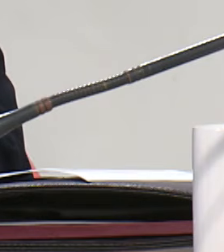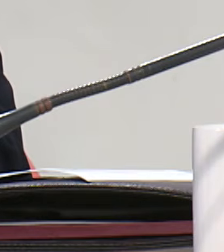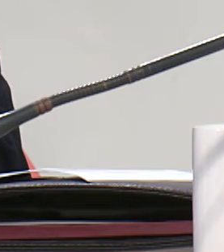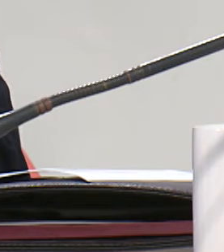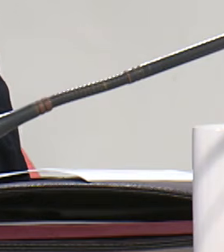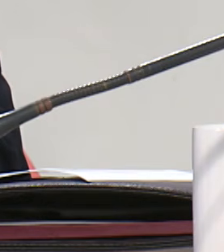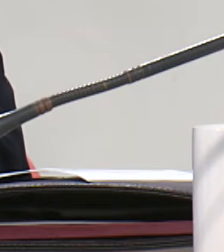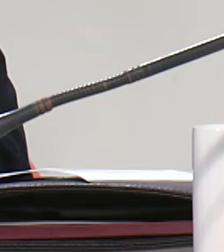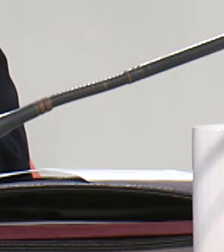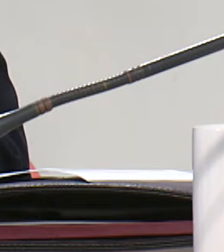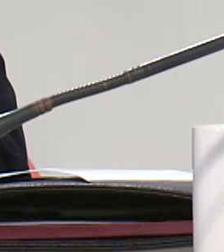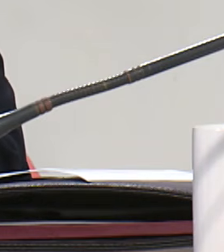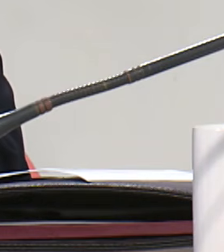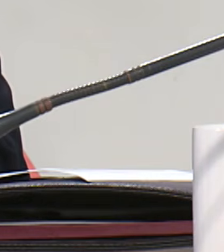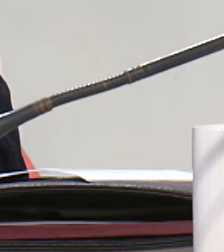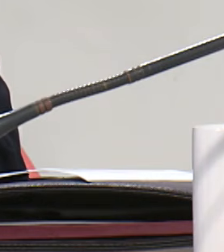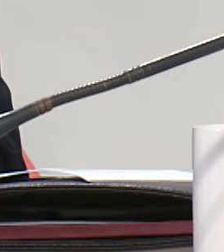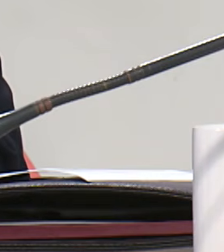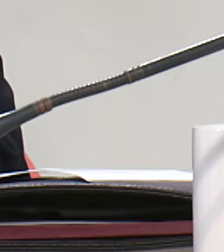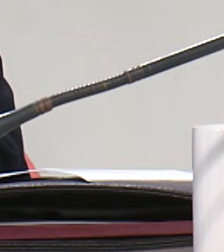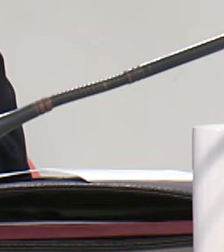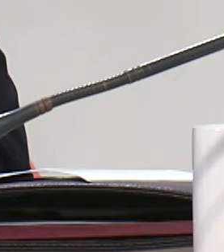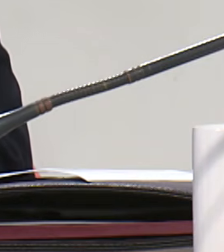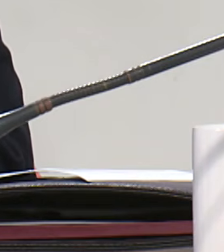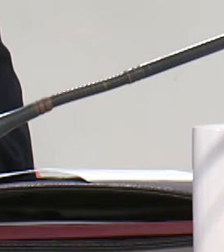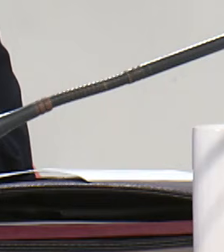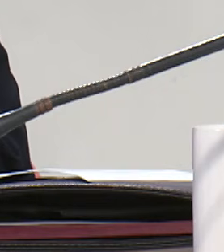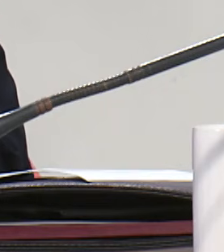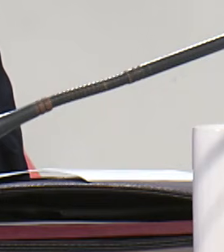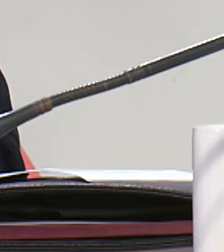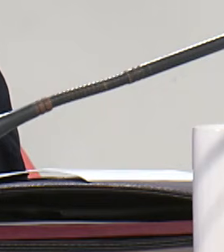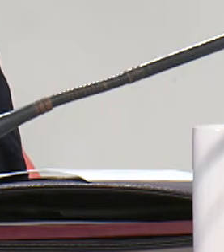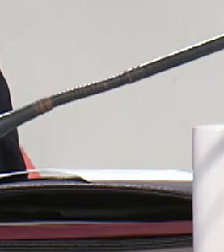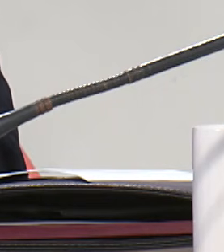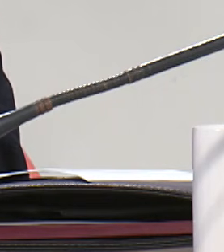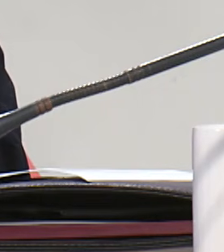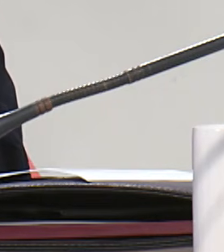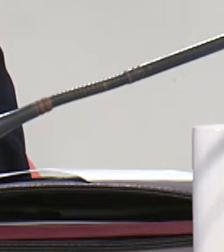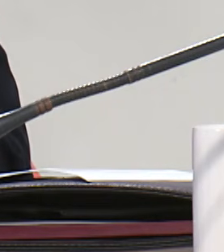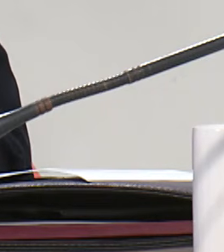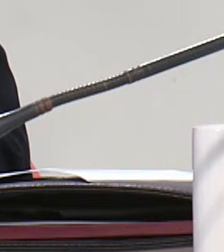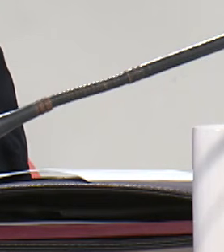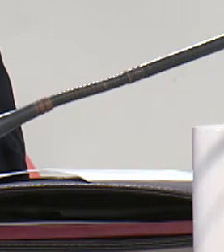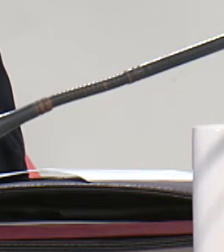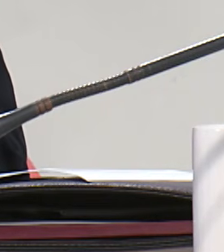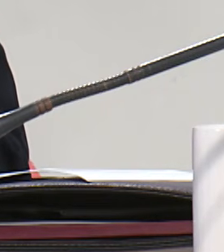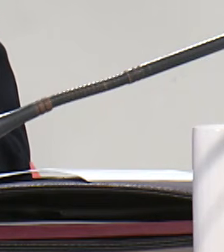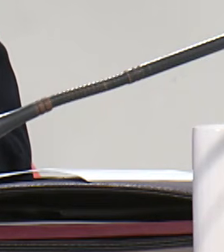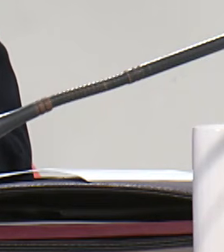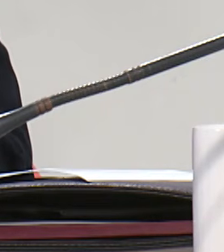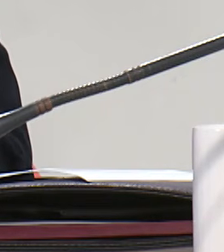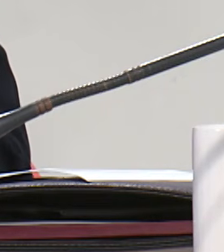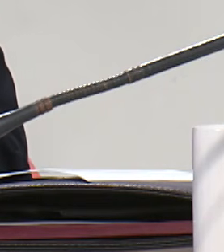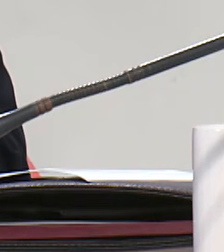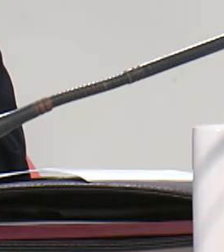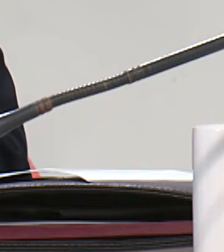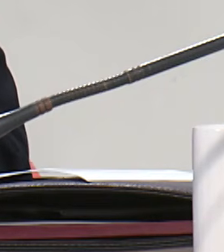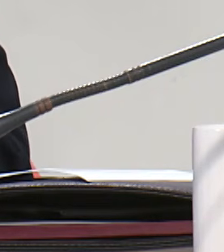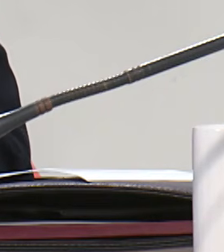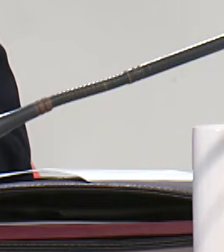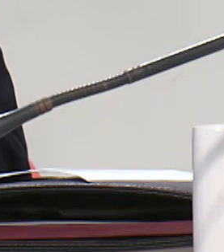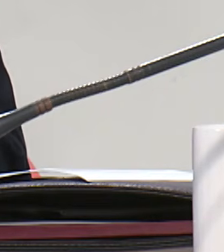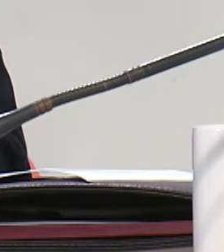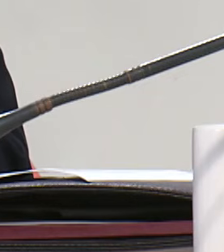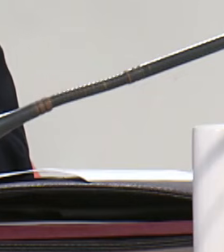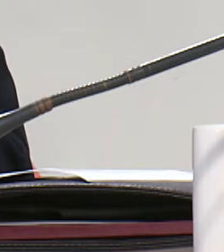es peso fundamental de su economía, aunque también como Mayabeque ha ido creciendo el sector